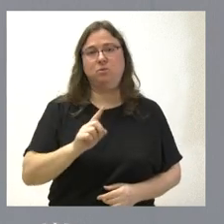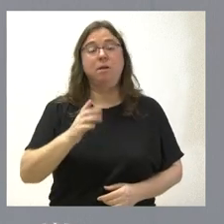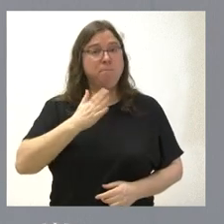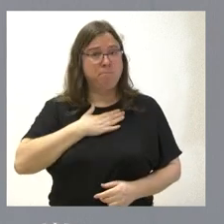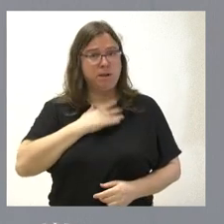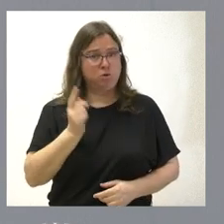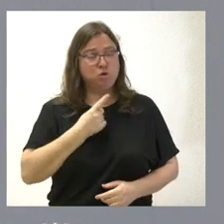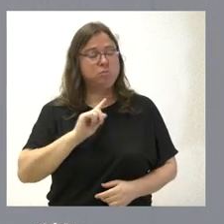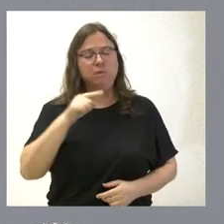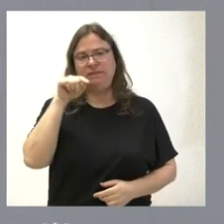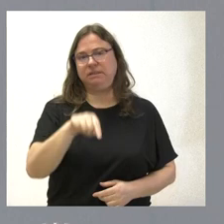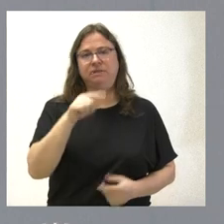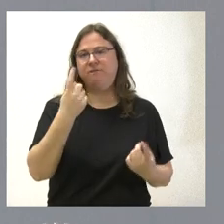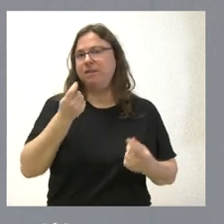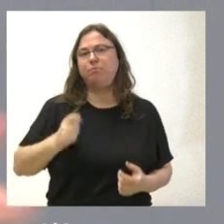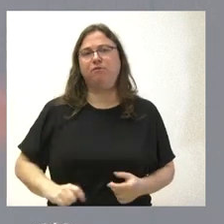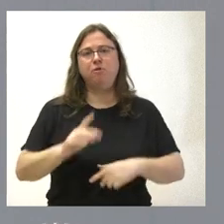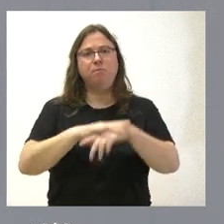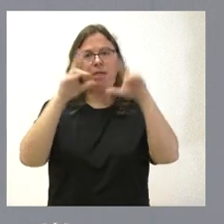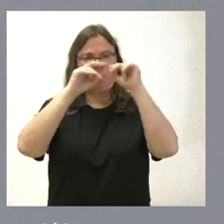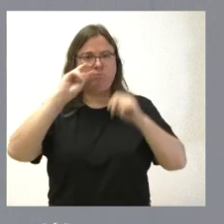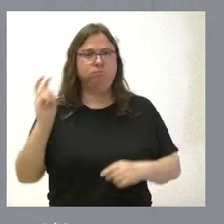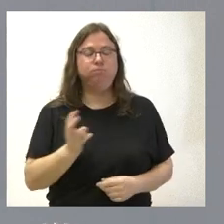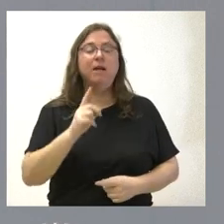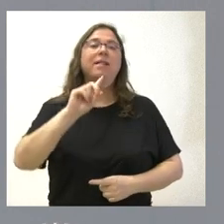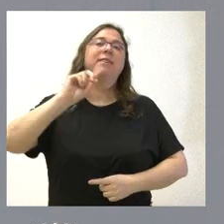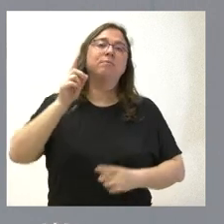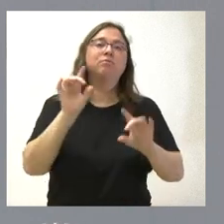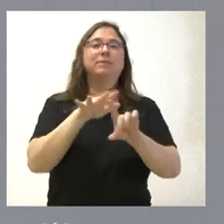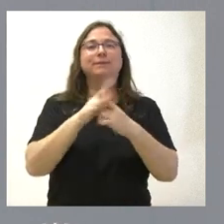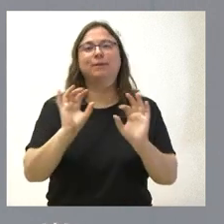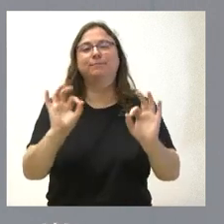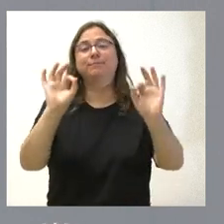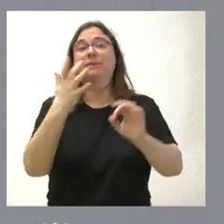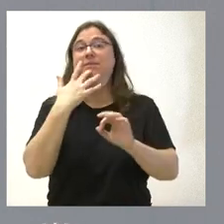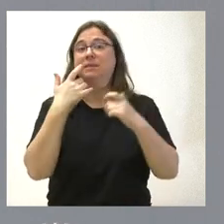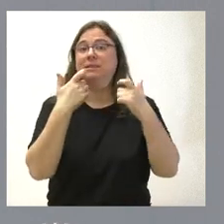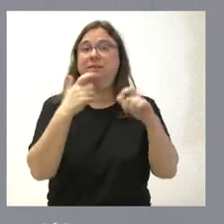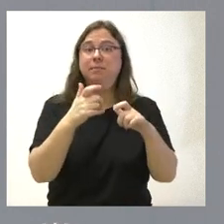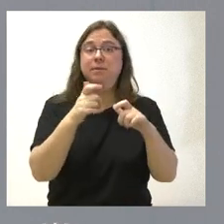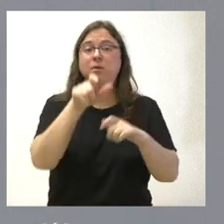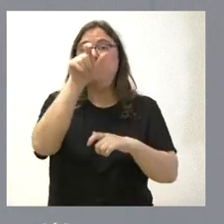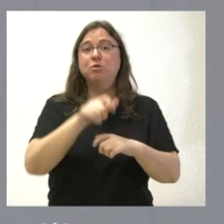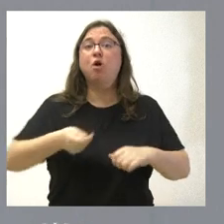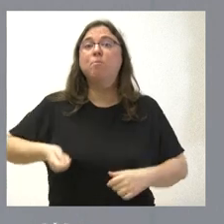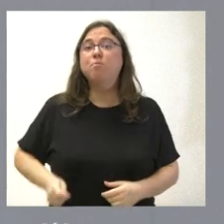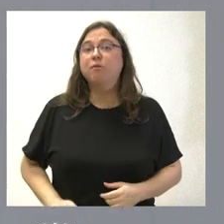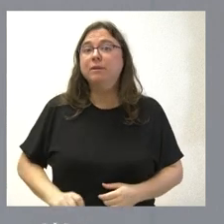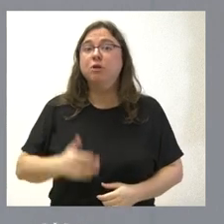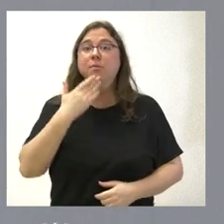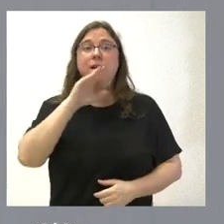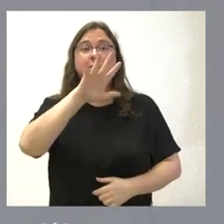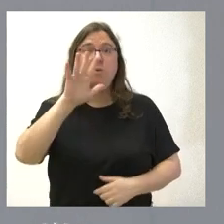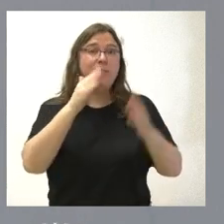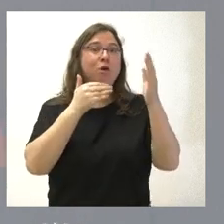nosotros es este es verdad que luego se dan circunstancias concretas como la que usted comenta si en un servicio pues una gran parte de Los profesionales se han cumplido los 55